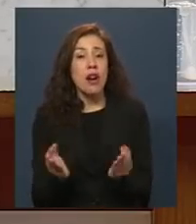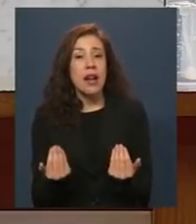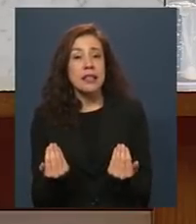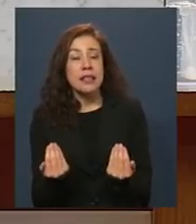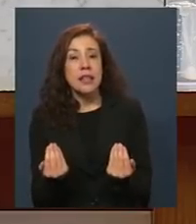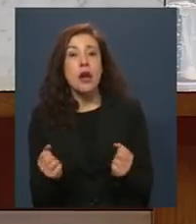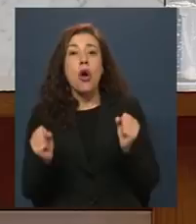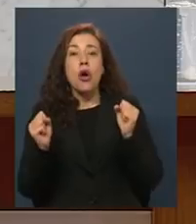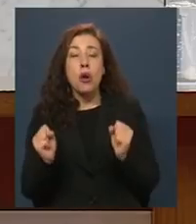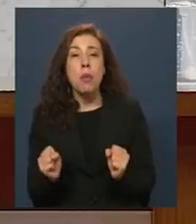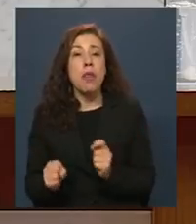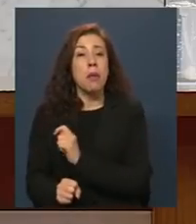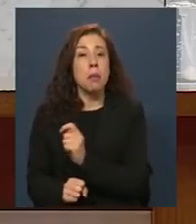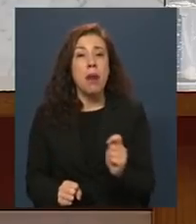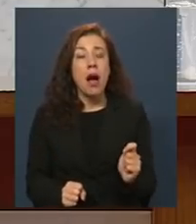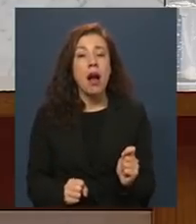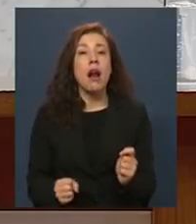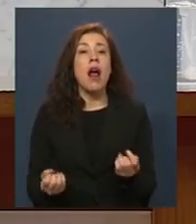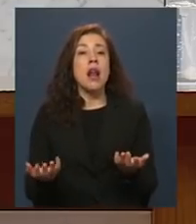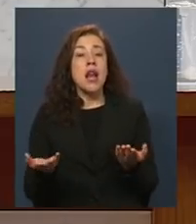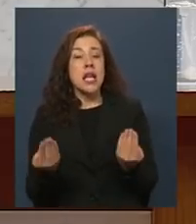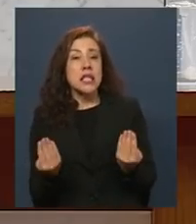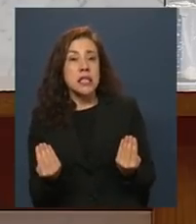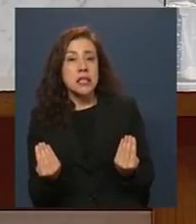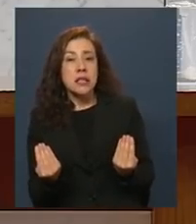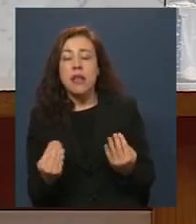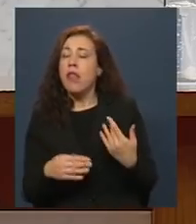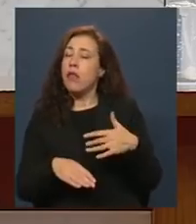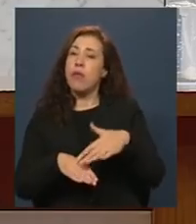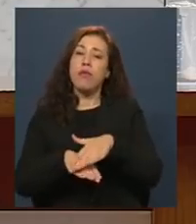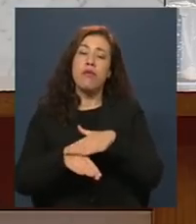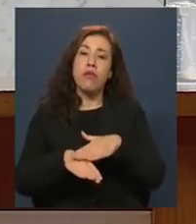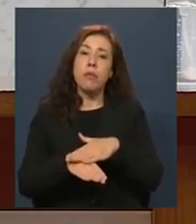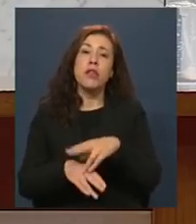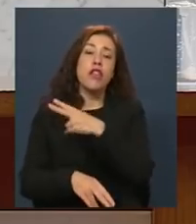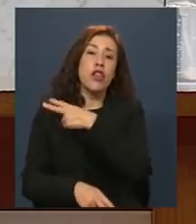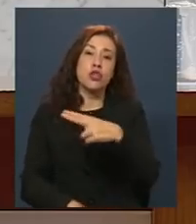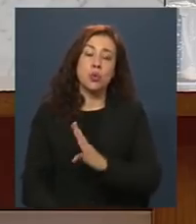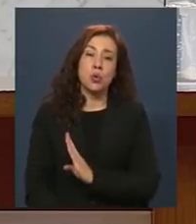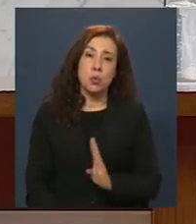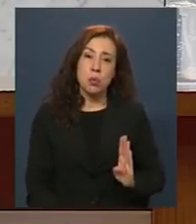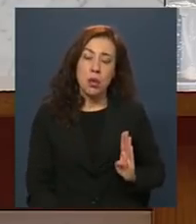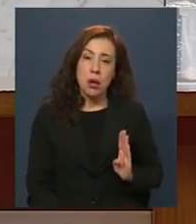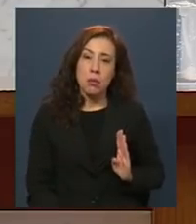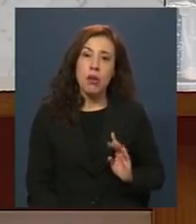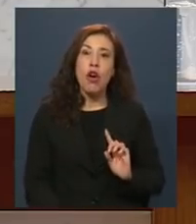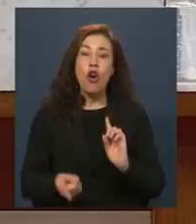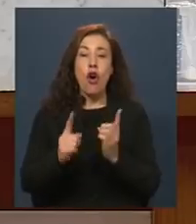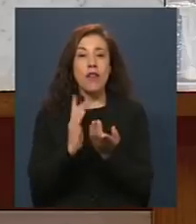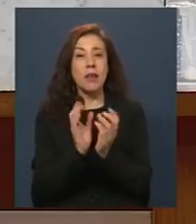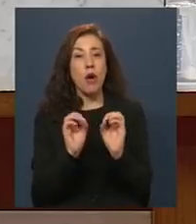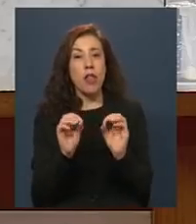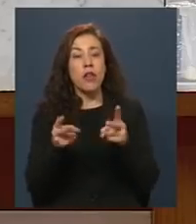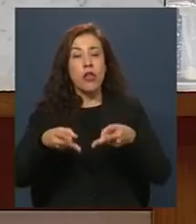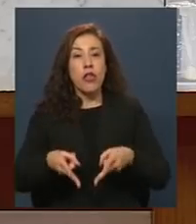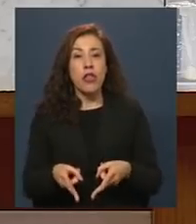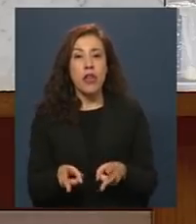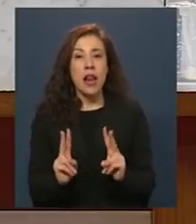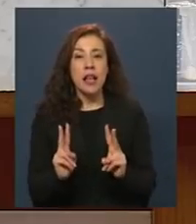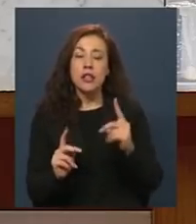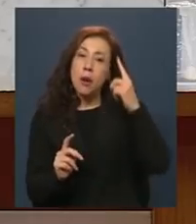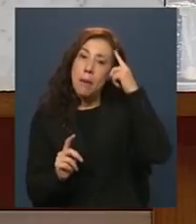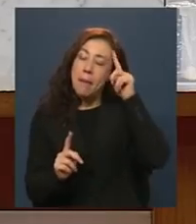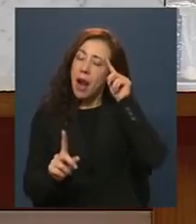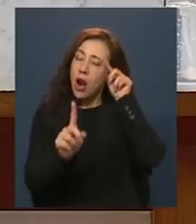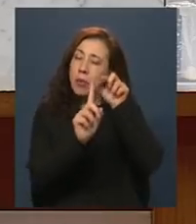que puedan cubrir las demandas y las necesidades fundamentales de sus integrantes. Hagamos de la educación un derecho para poner